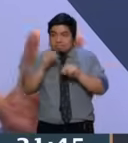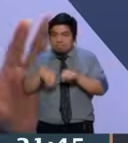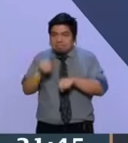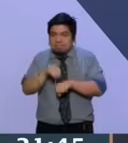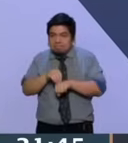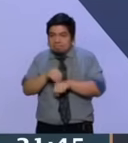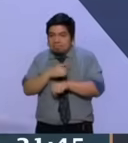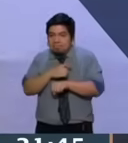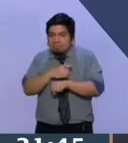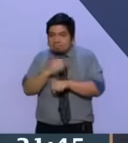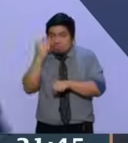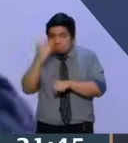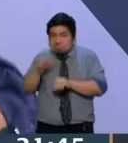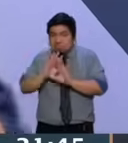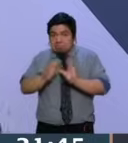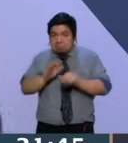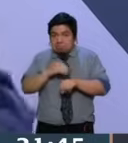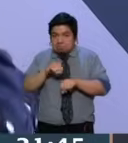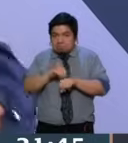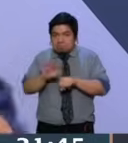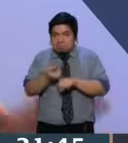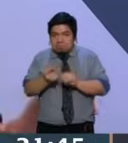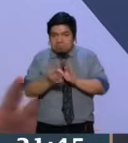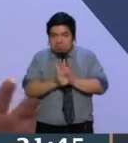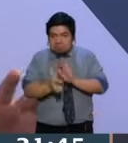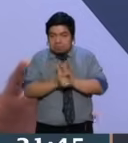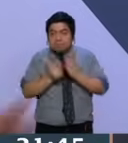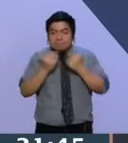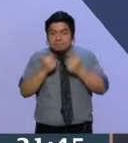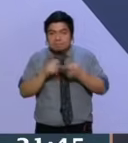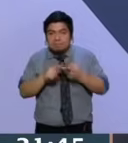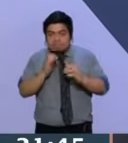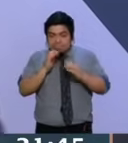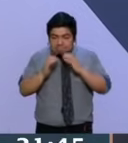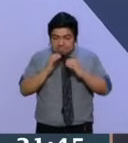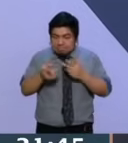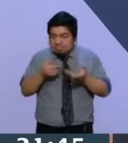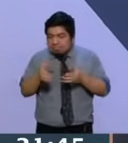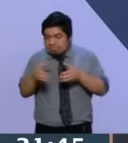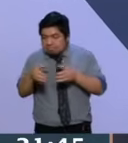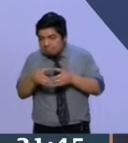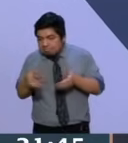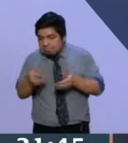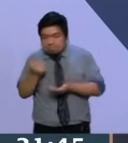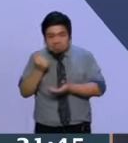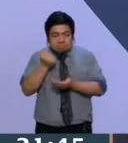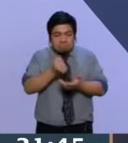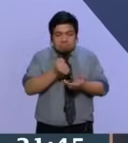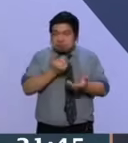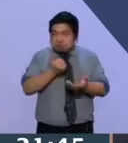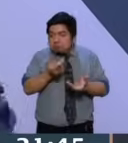Francis, solamente ella sabe que ya está instalado porque no existe una ley, porque en el Congreso no se ha discutido nada, porque no hay un solo peso de